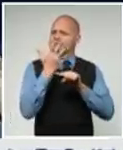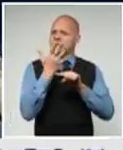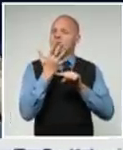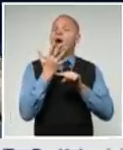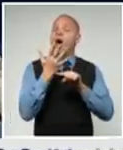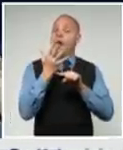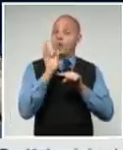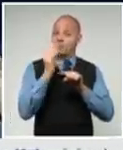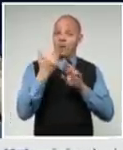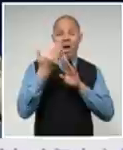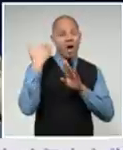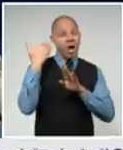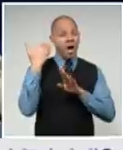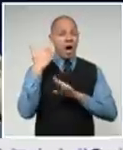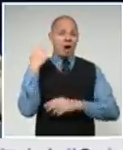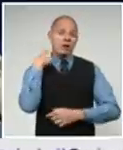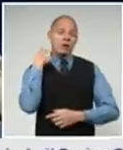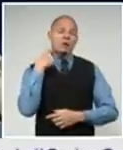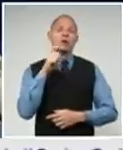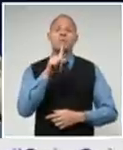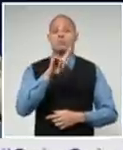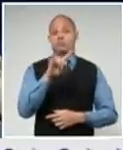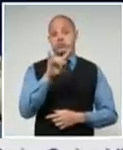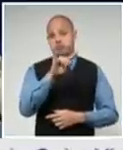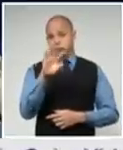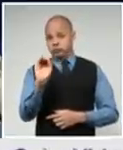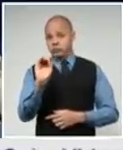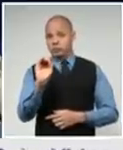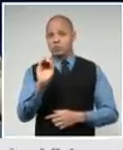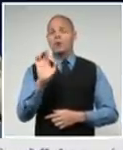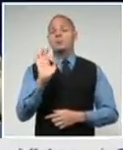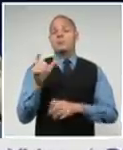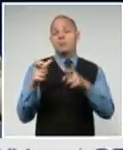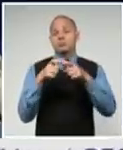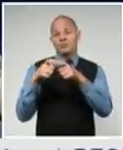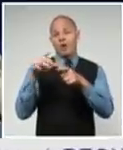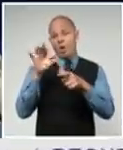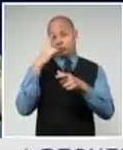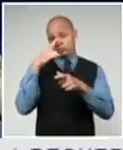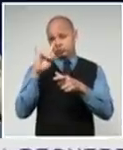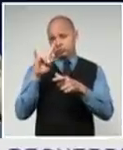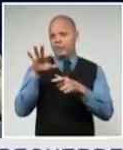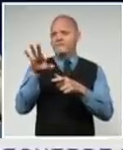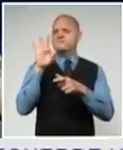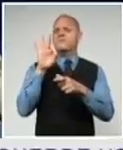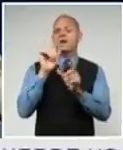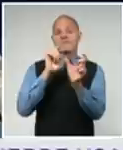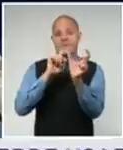de diciembre de 1990 por la Asamblea General de las Naciones Unidas